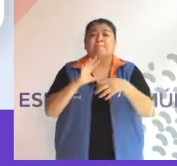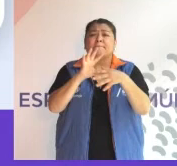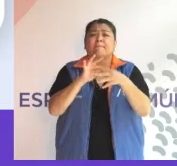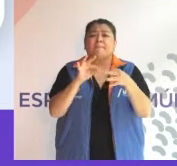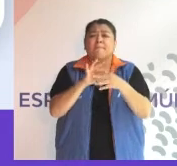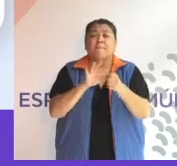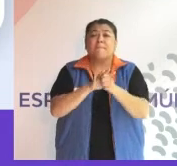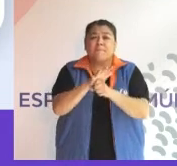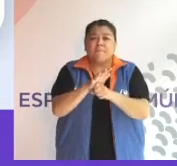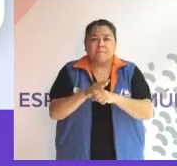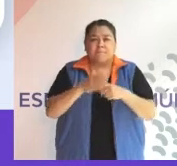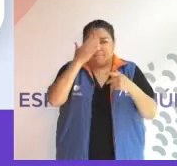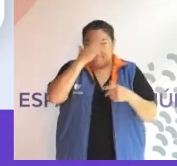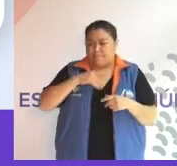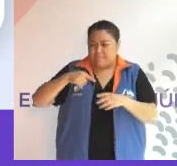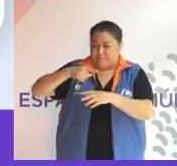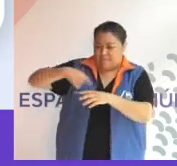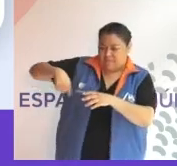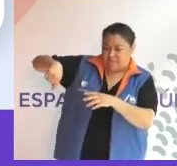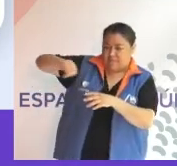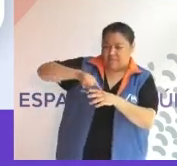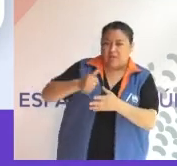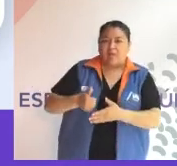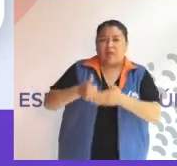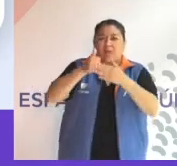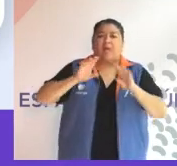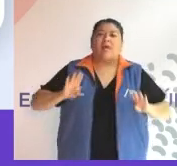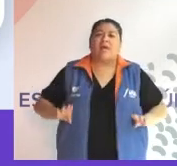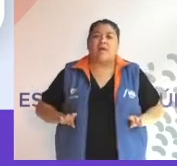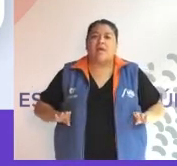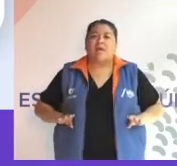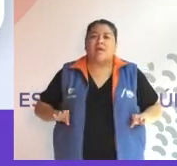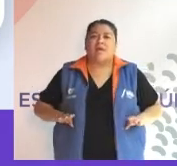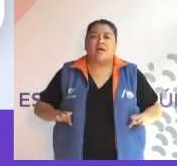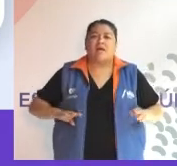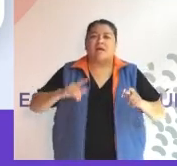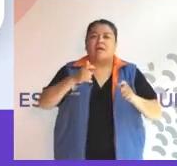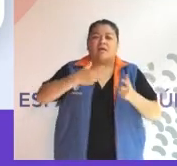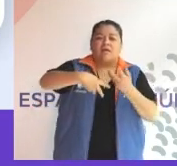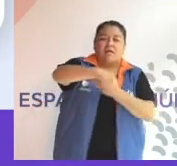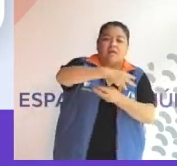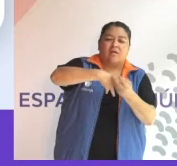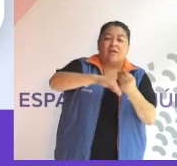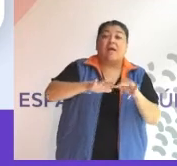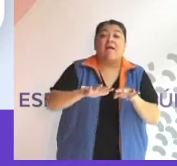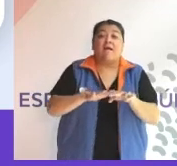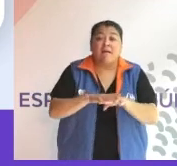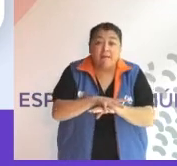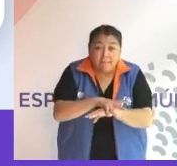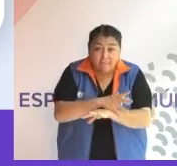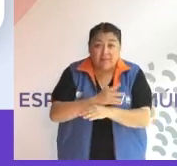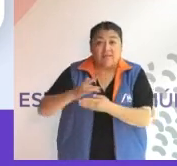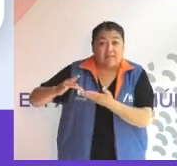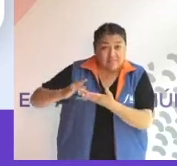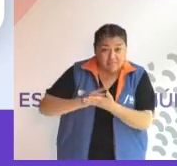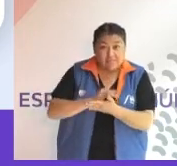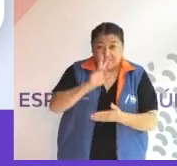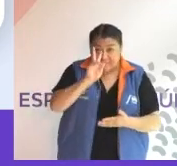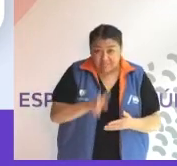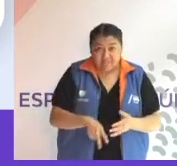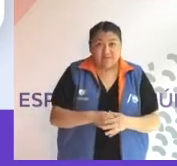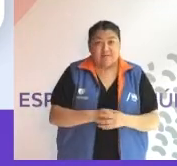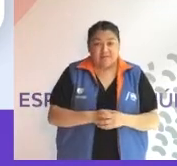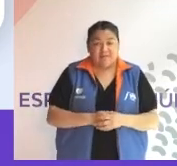relevante, es que han incidido en los cambios de los modelos de sostenibilidad de la organización. Es decir,